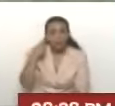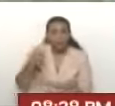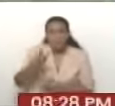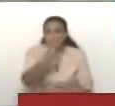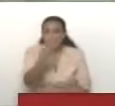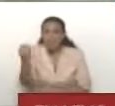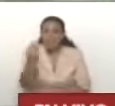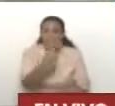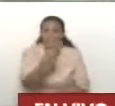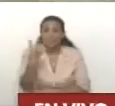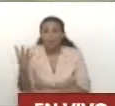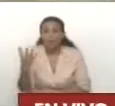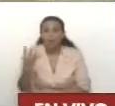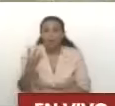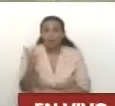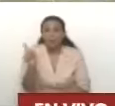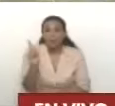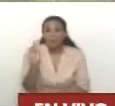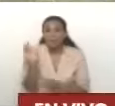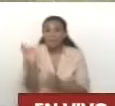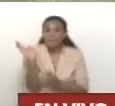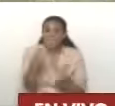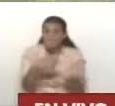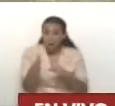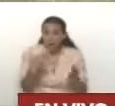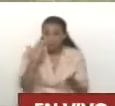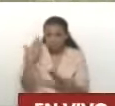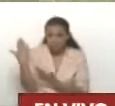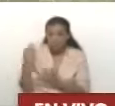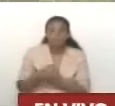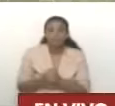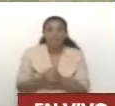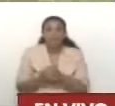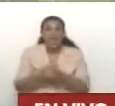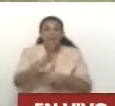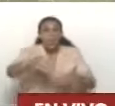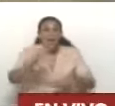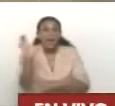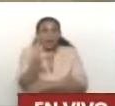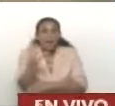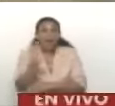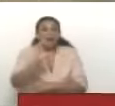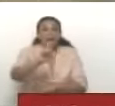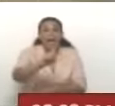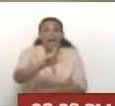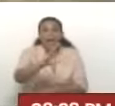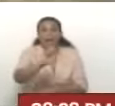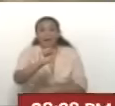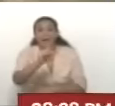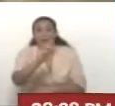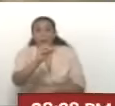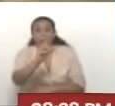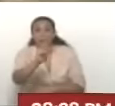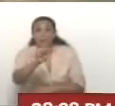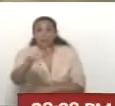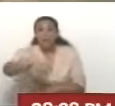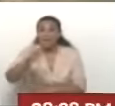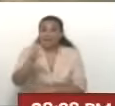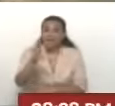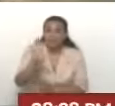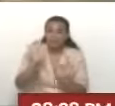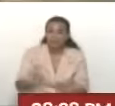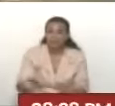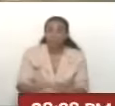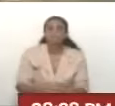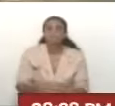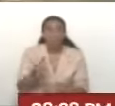20 al 24 de este mes. En La Carlota. El 20 al 24 de este mes de marzo en La Carlota. En Caracas, sí, exactamente.